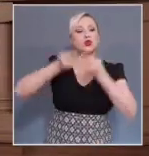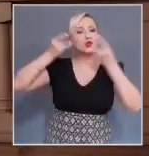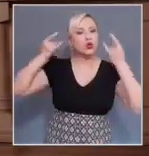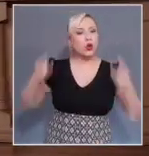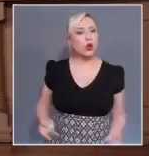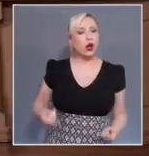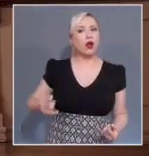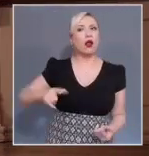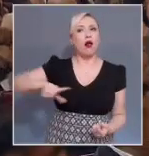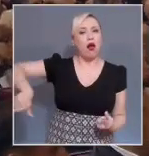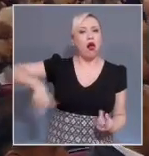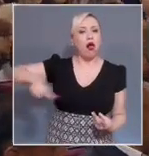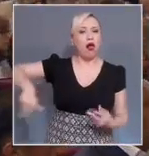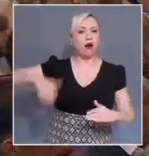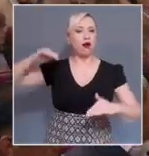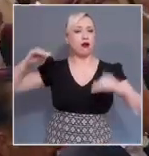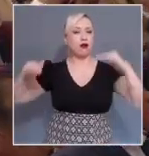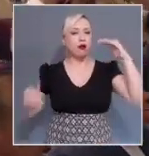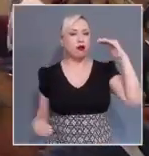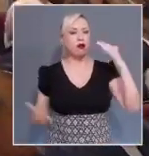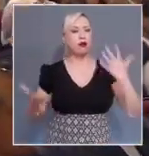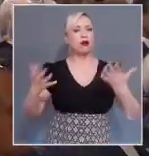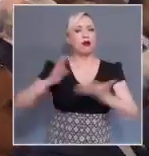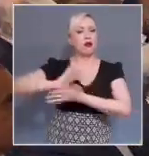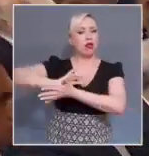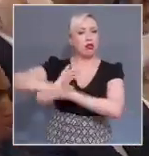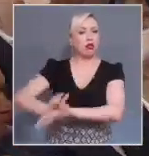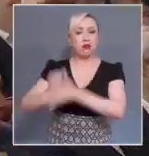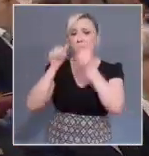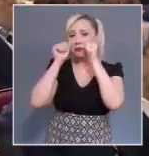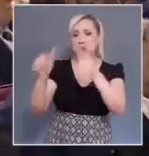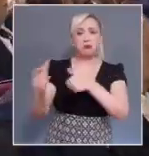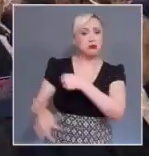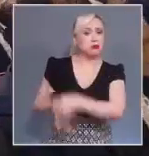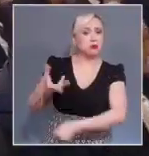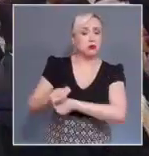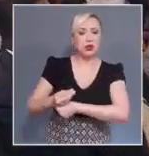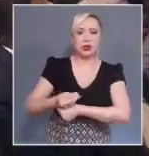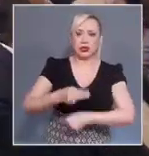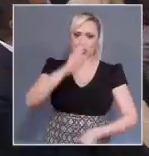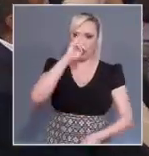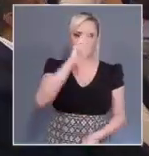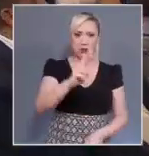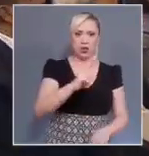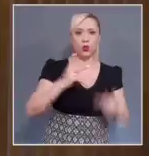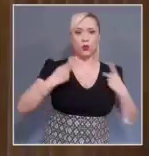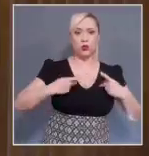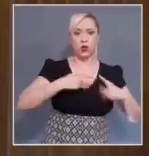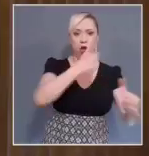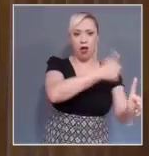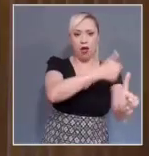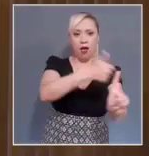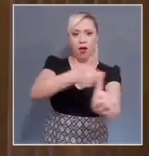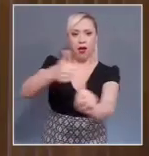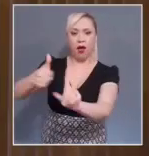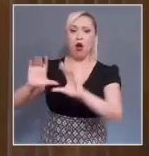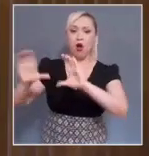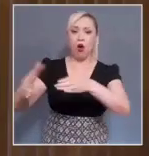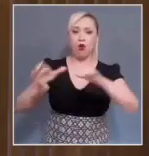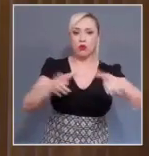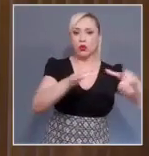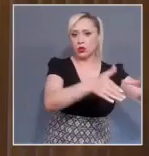la discriminación y el reconocimiento de la dignidad de cada una de las personas y las comunidades. Cada vez es